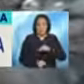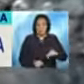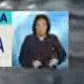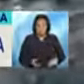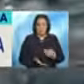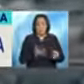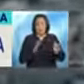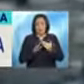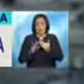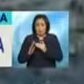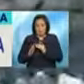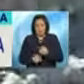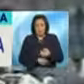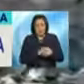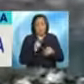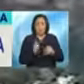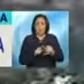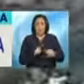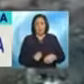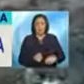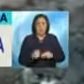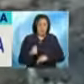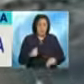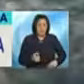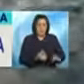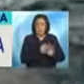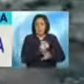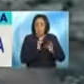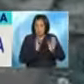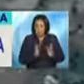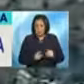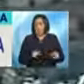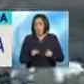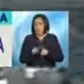de Vivienda, el ministro de Defensa, también Mariano González,